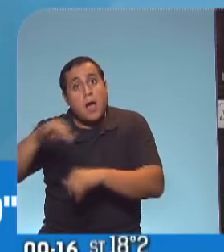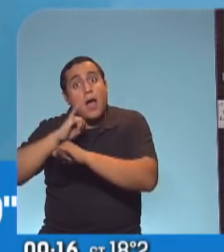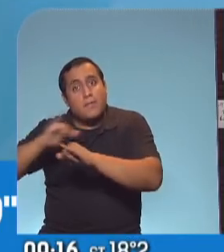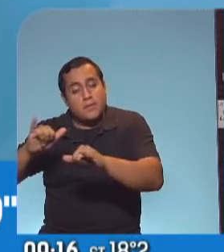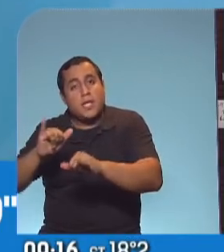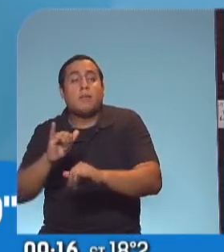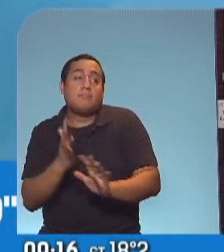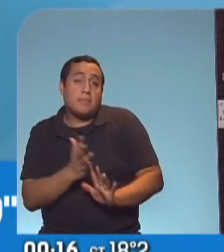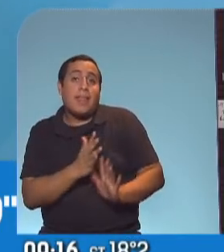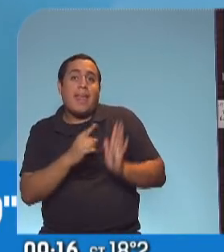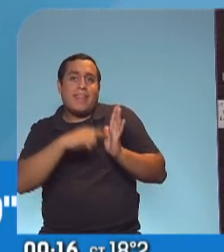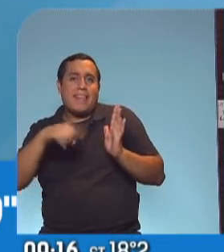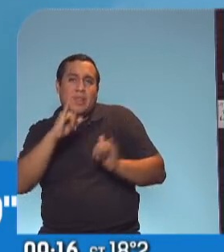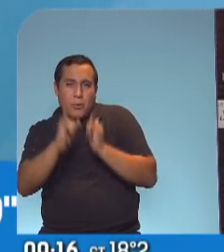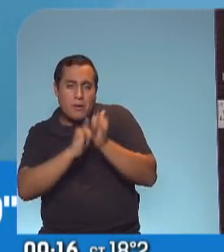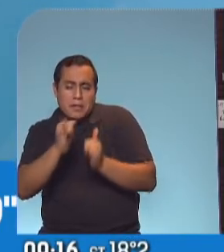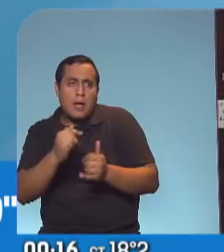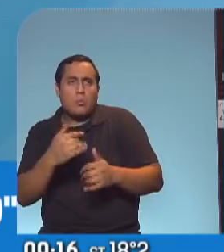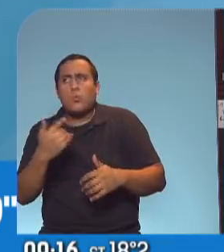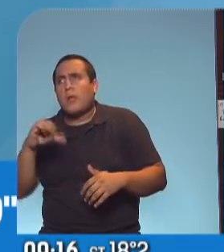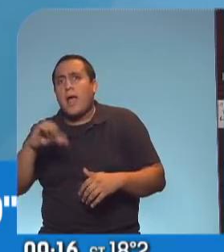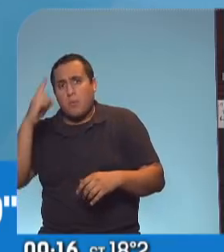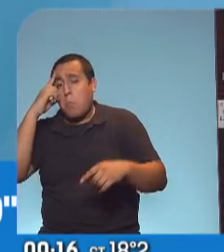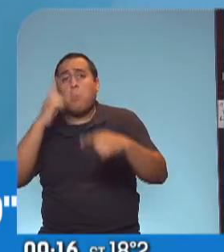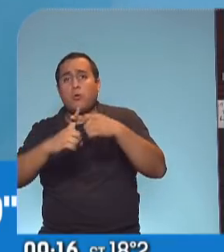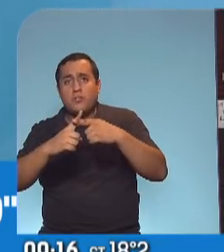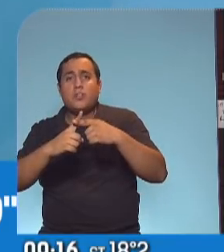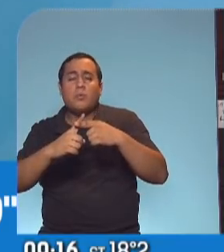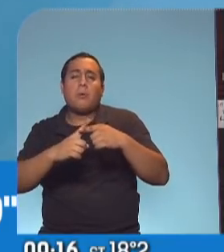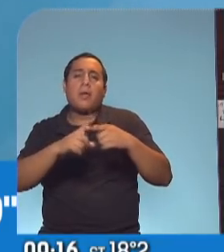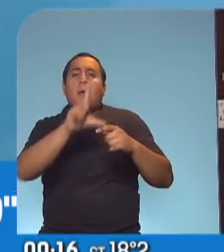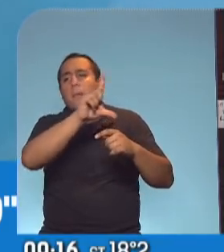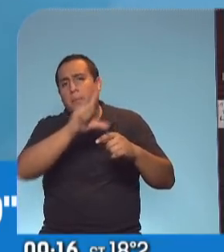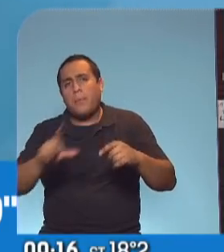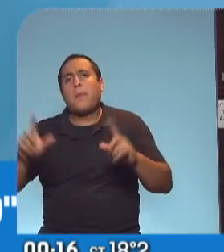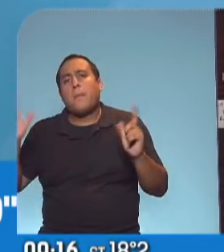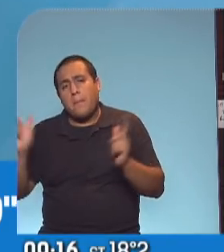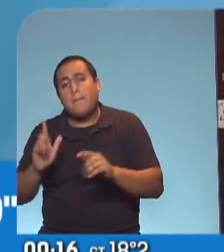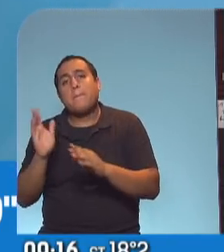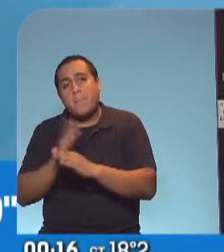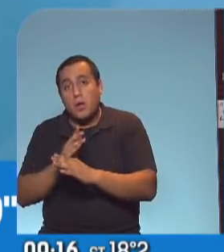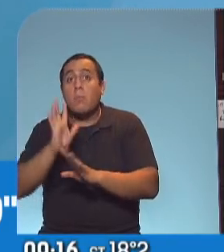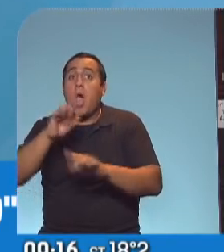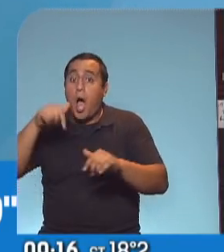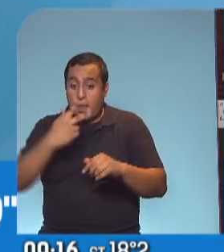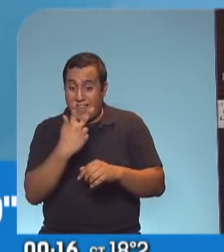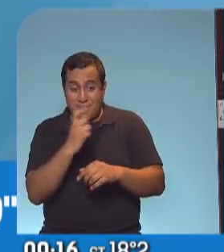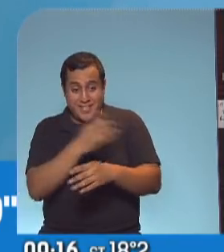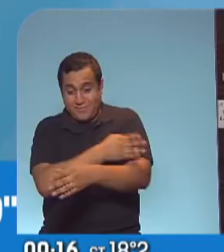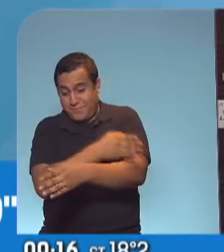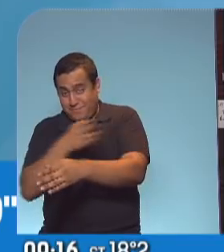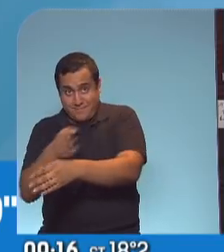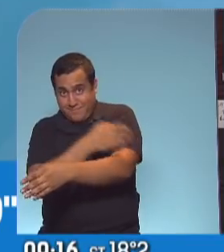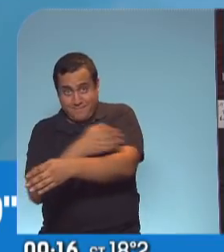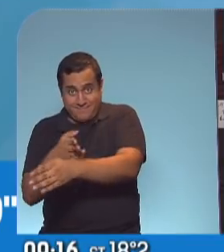que son positivos, con una caída franca de la curva de casos, y estamos a 3 meses prácticamente de cerrar la